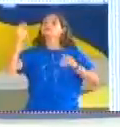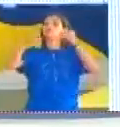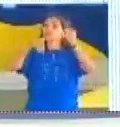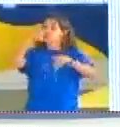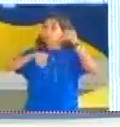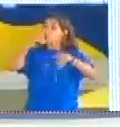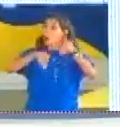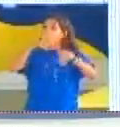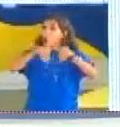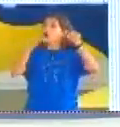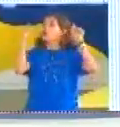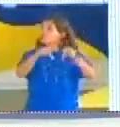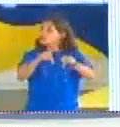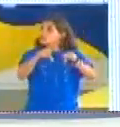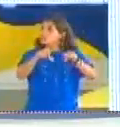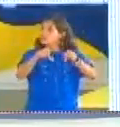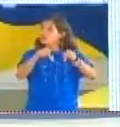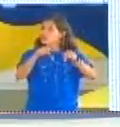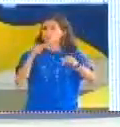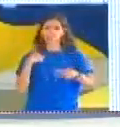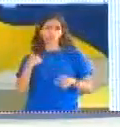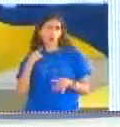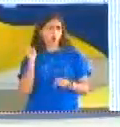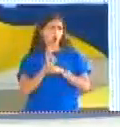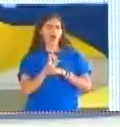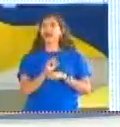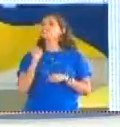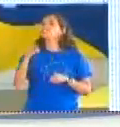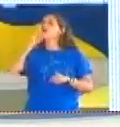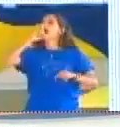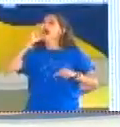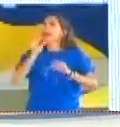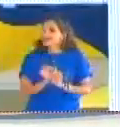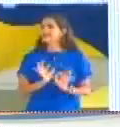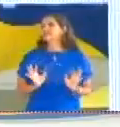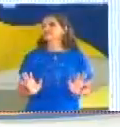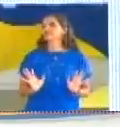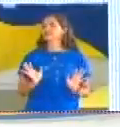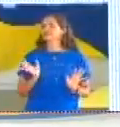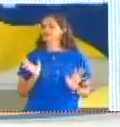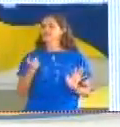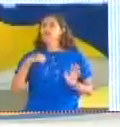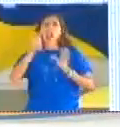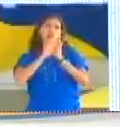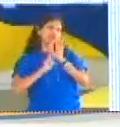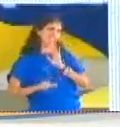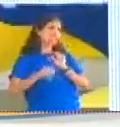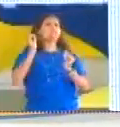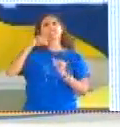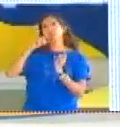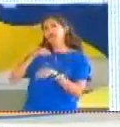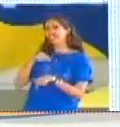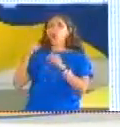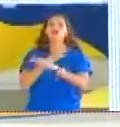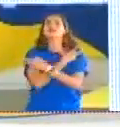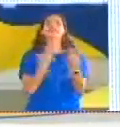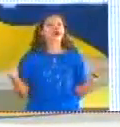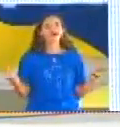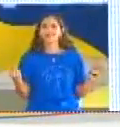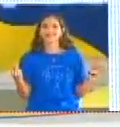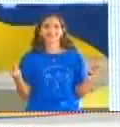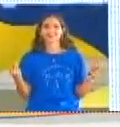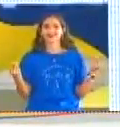porque el que no sale a votar no tiene derecho después a quejarse que la constituyente no hizo esto, que sí lo hizo. No.